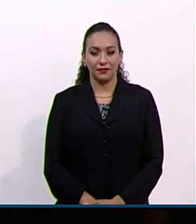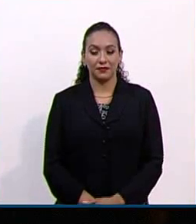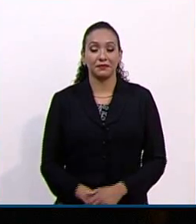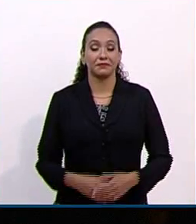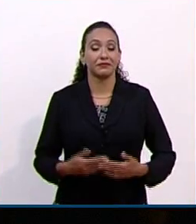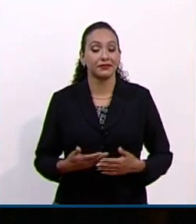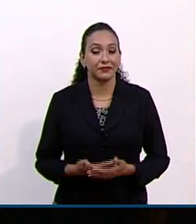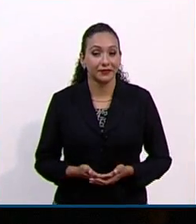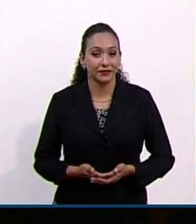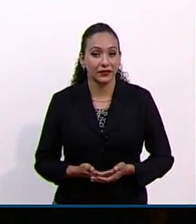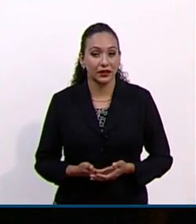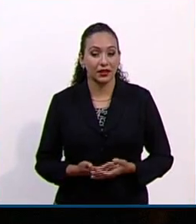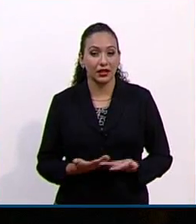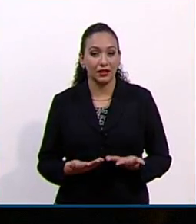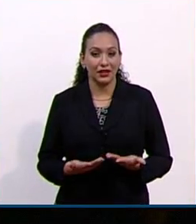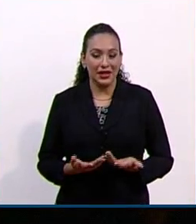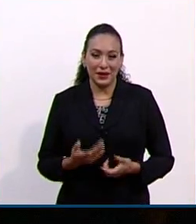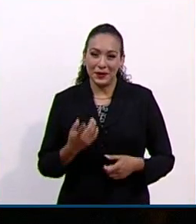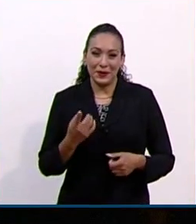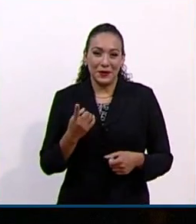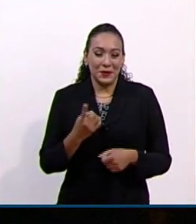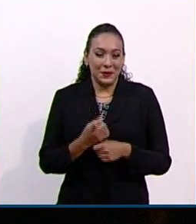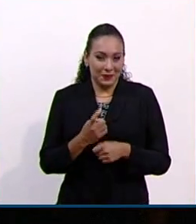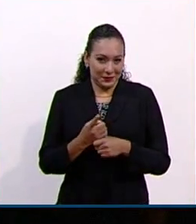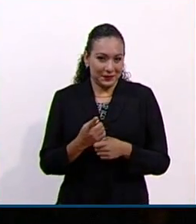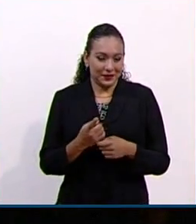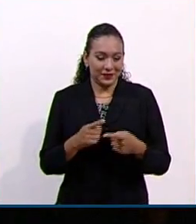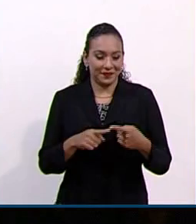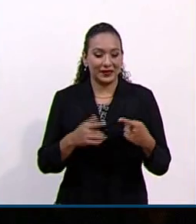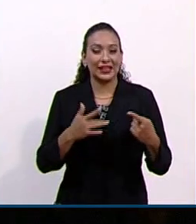Representa, pues primero una felicidad muy grande